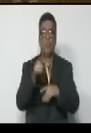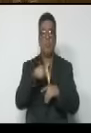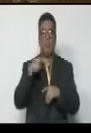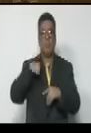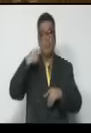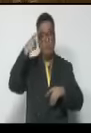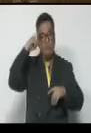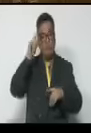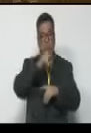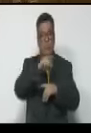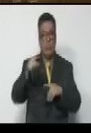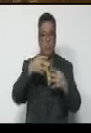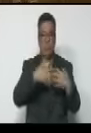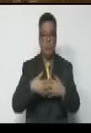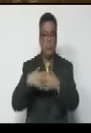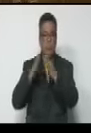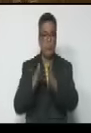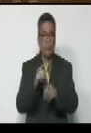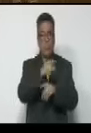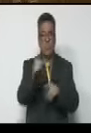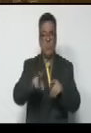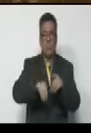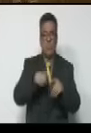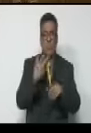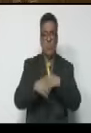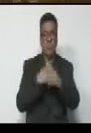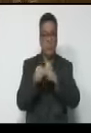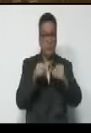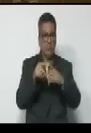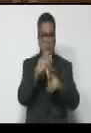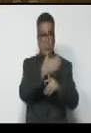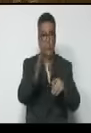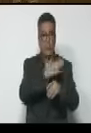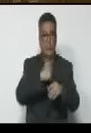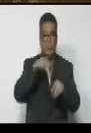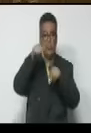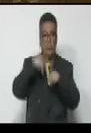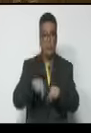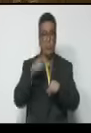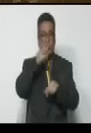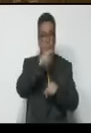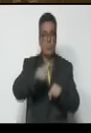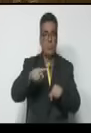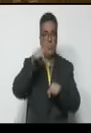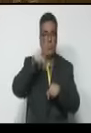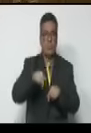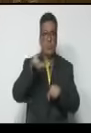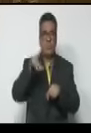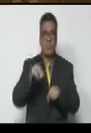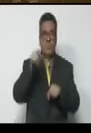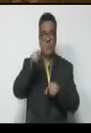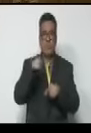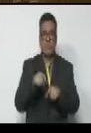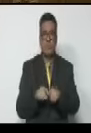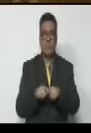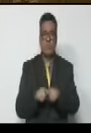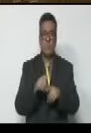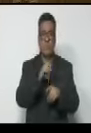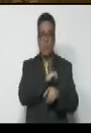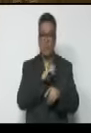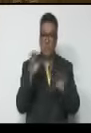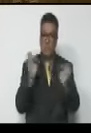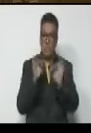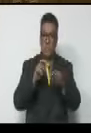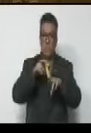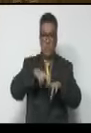Bueno, señores imperialistas, ustedes podrán hacer lo que ustedes quieran, pero a este pueblo no lo van a amedrentar, ni